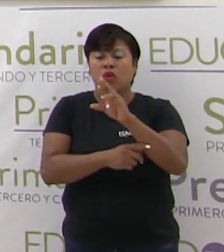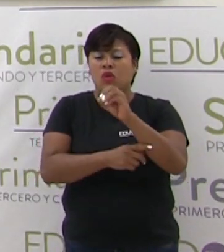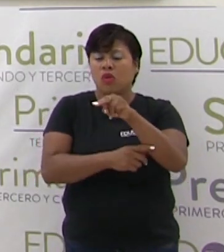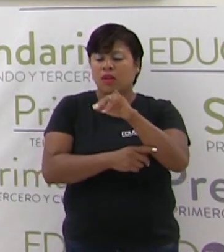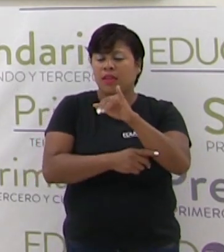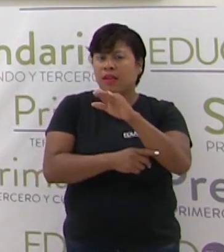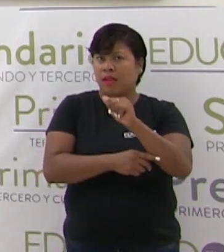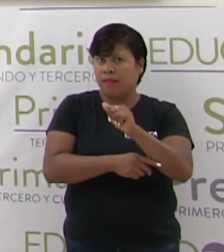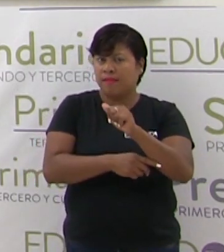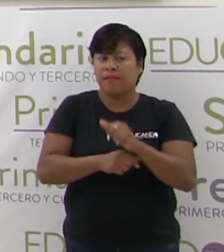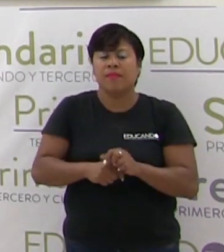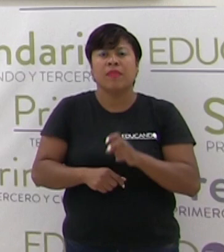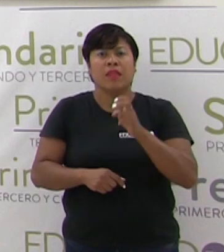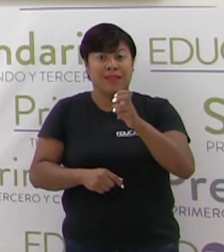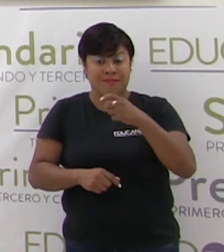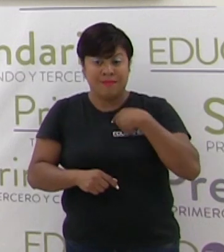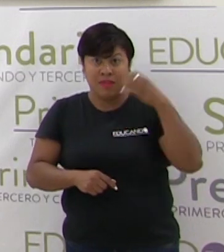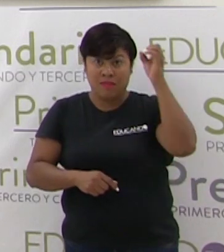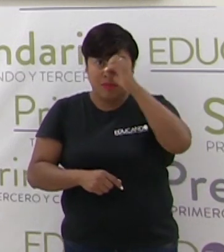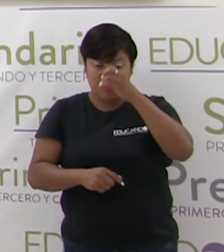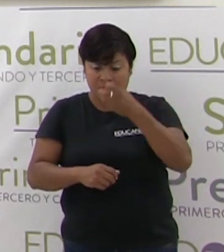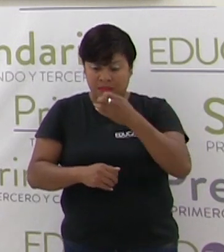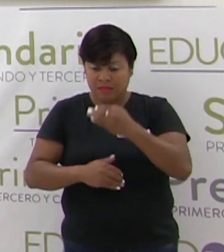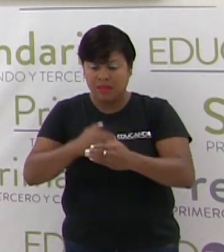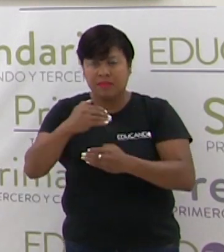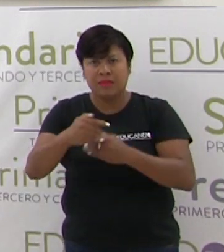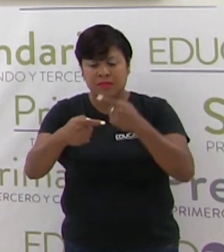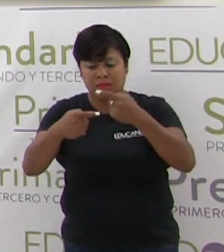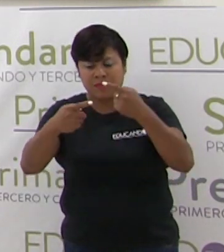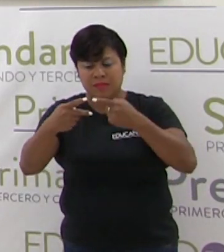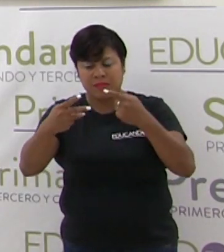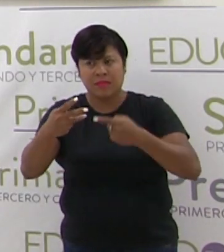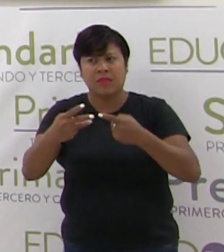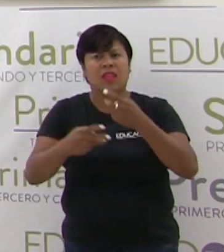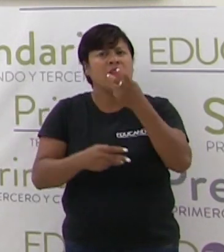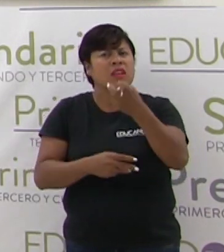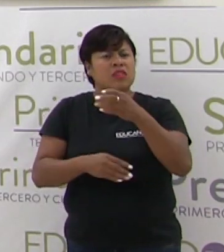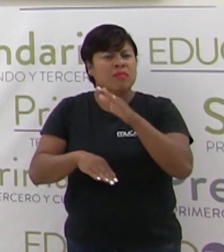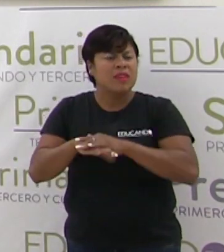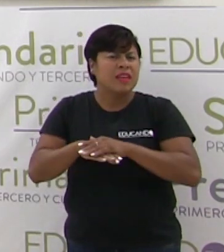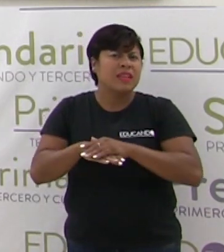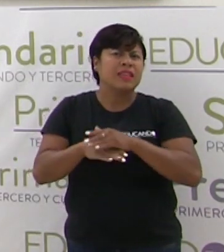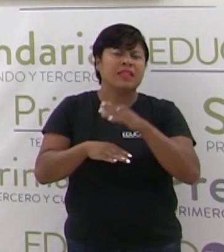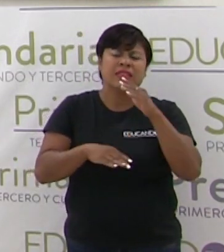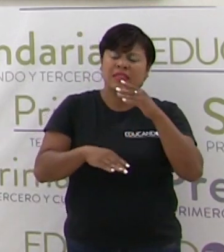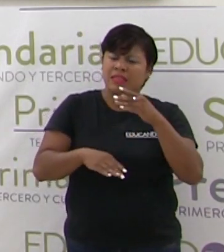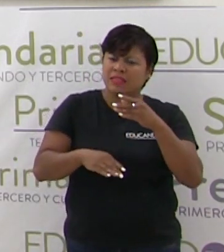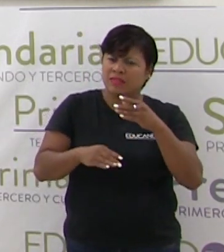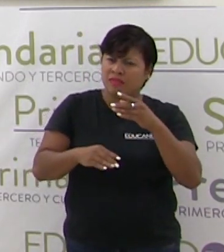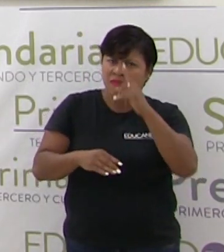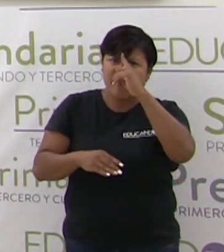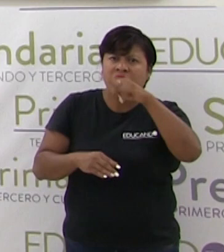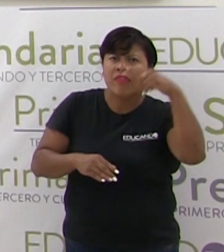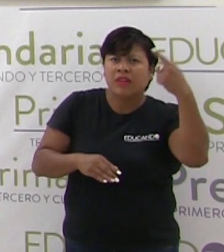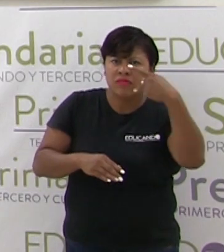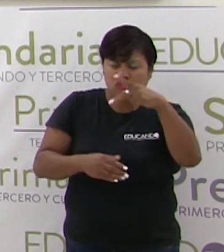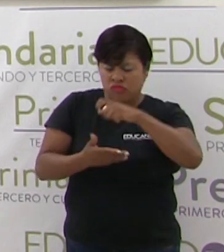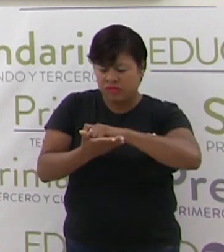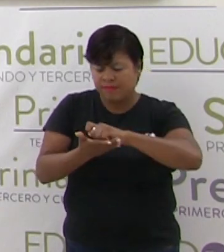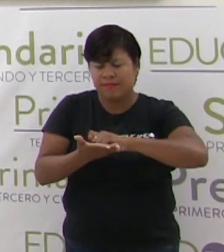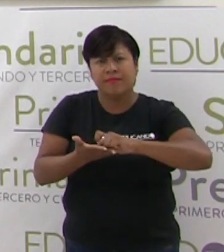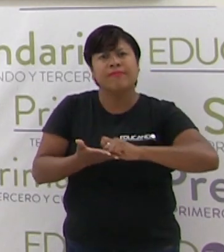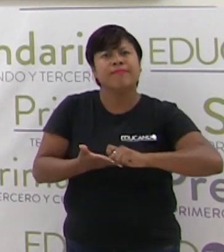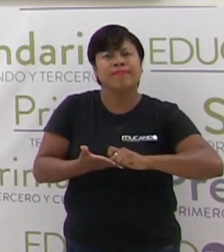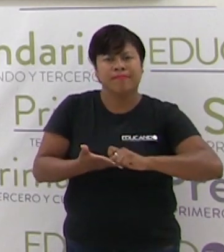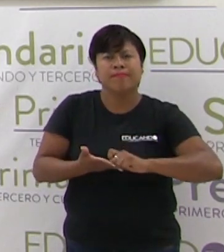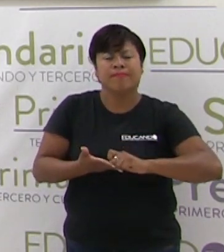crónica. Ya les sugerí estos pasos que creo que va a ser mucho más fluido su escritura.